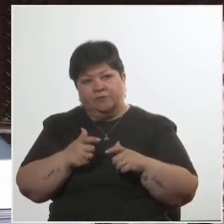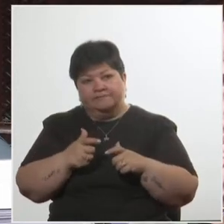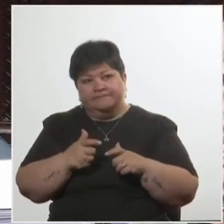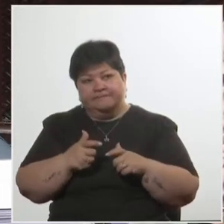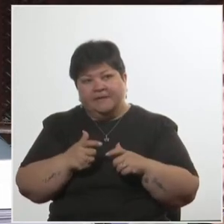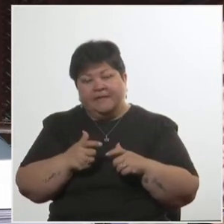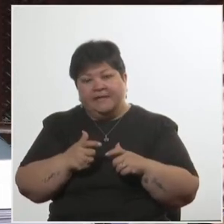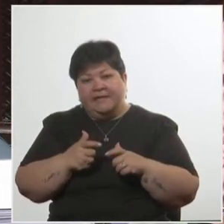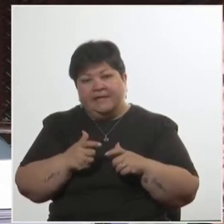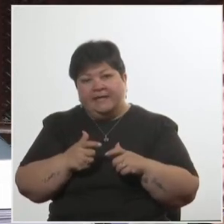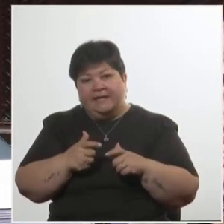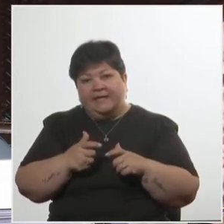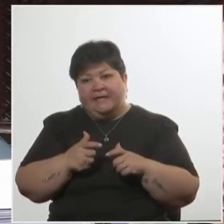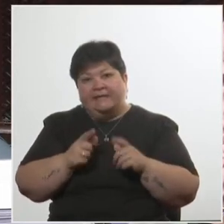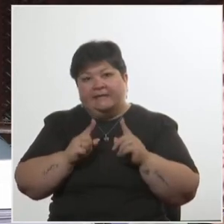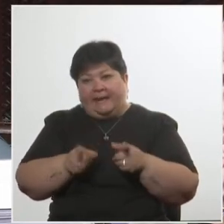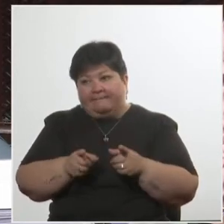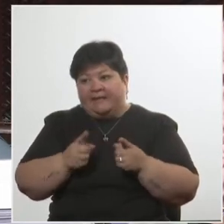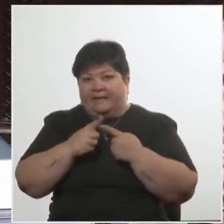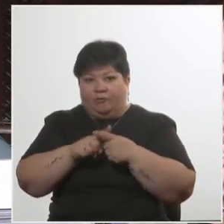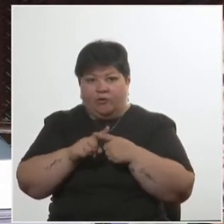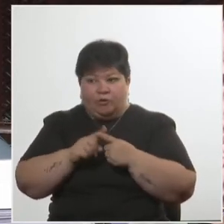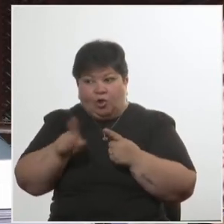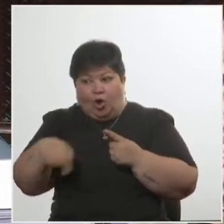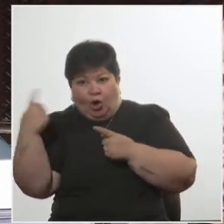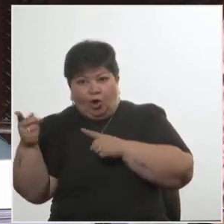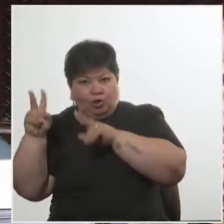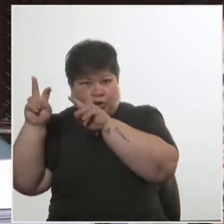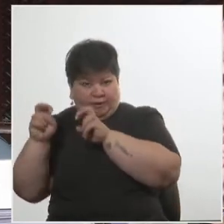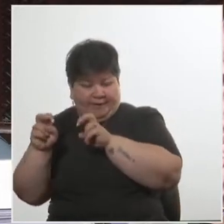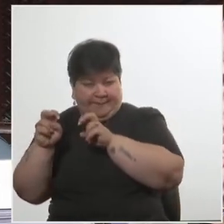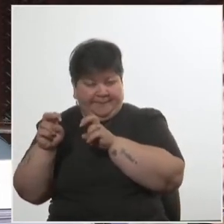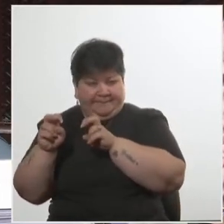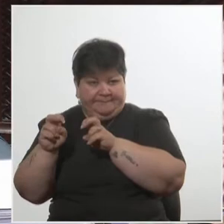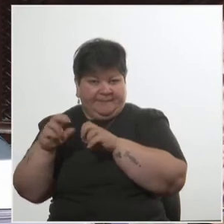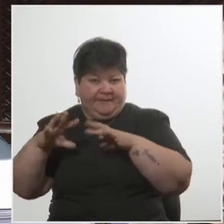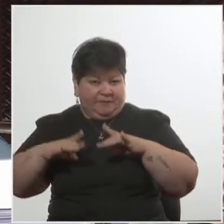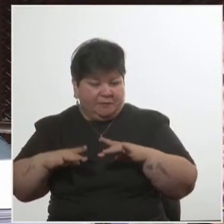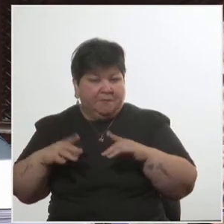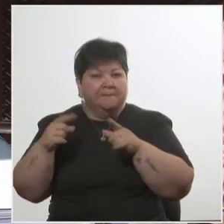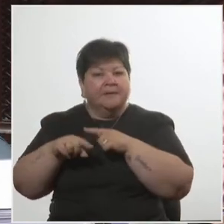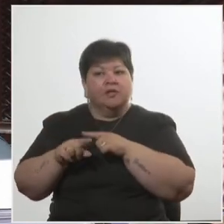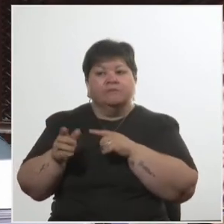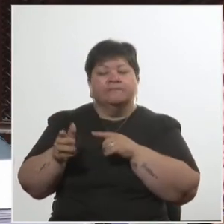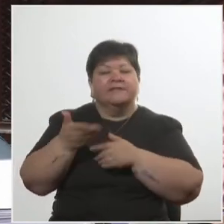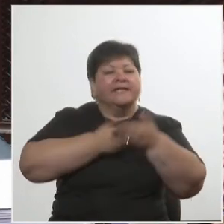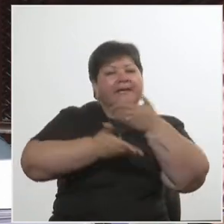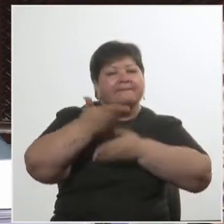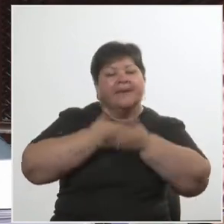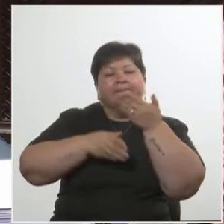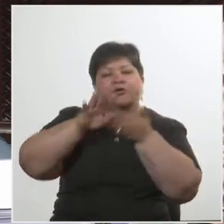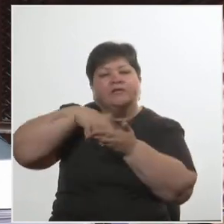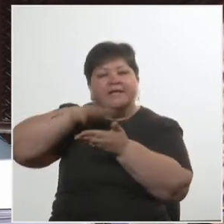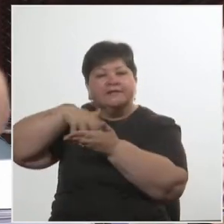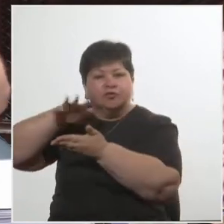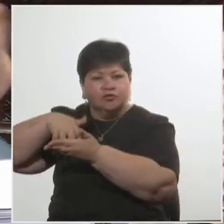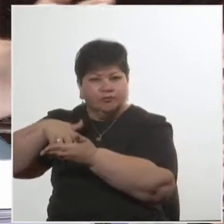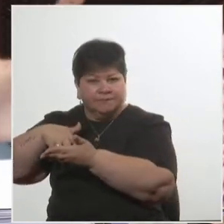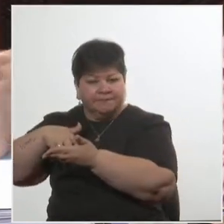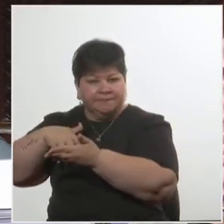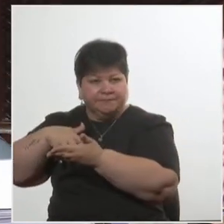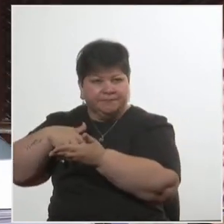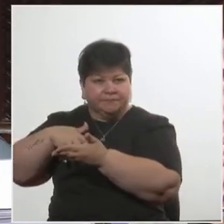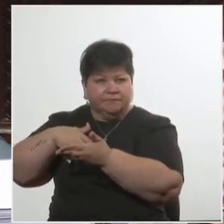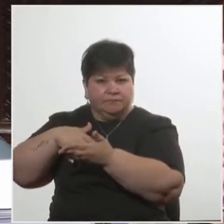marco de la discusión de la seguridad social y hay una preocupación y estuvimos intercambiando algunos textos también en este proceso